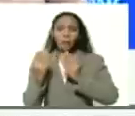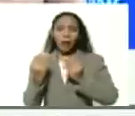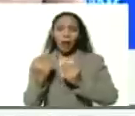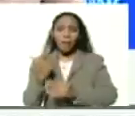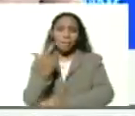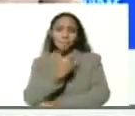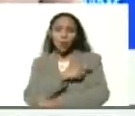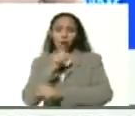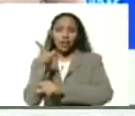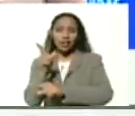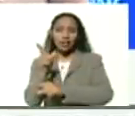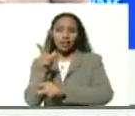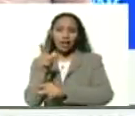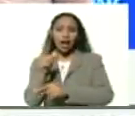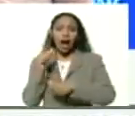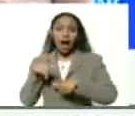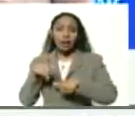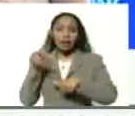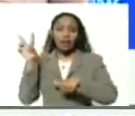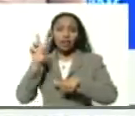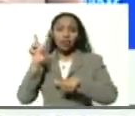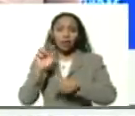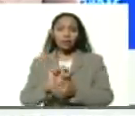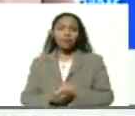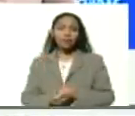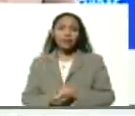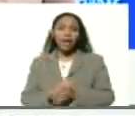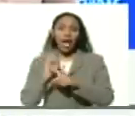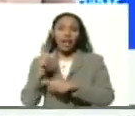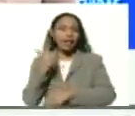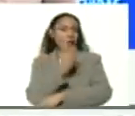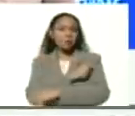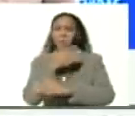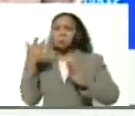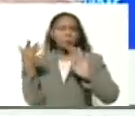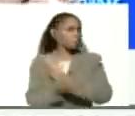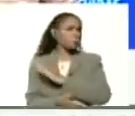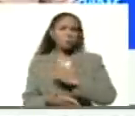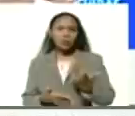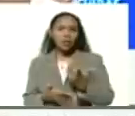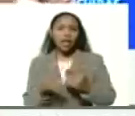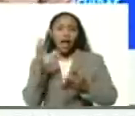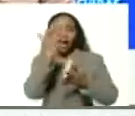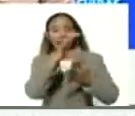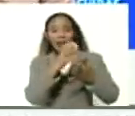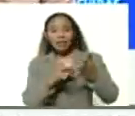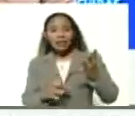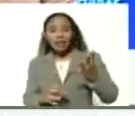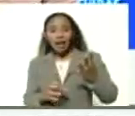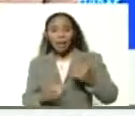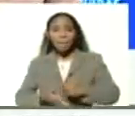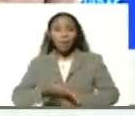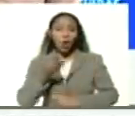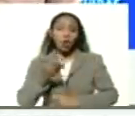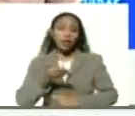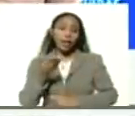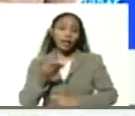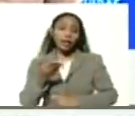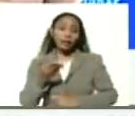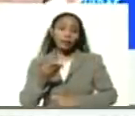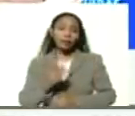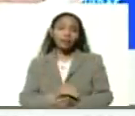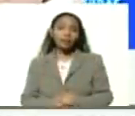el suministro de esta vacuna a Venezuela. Esto es una vacuna con unas características particulares,